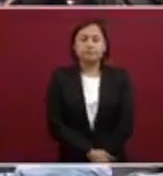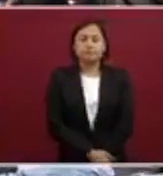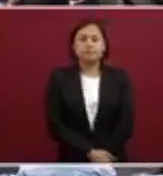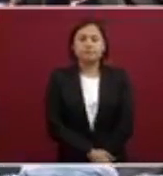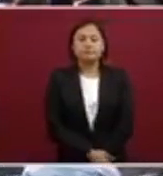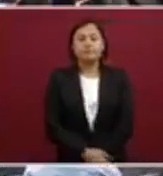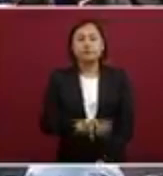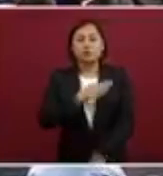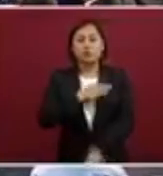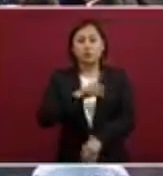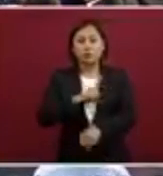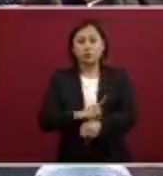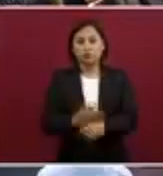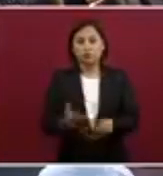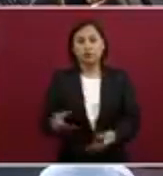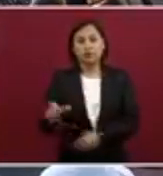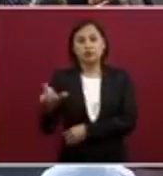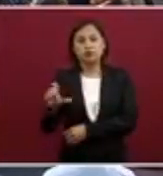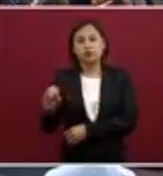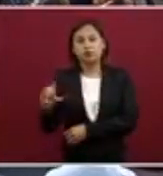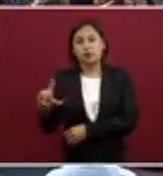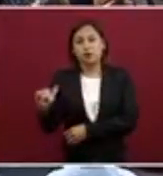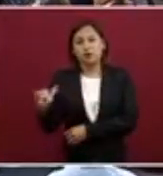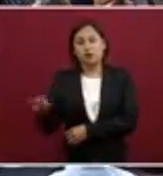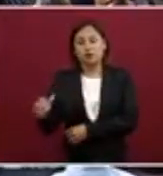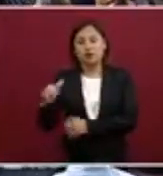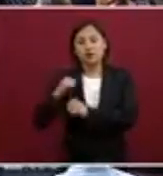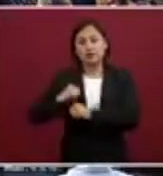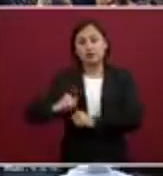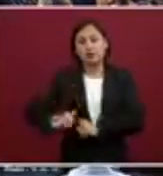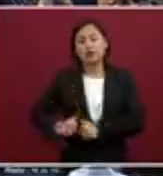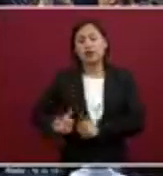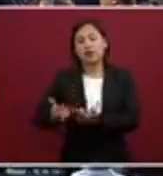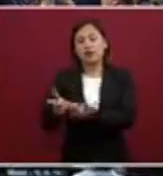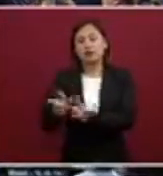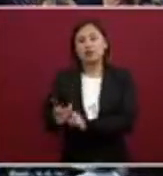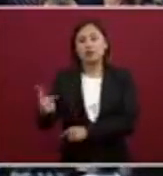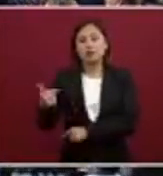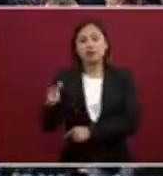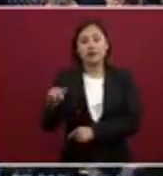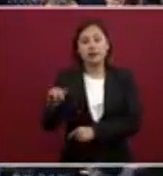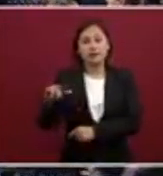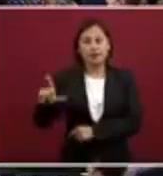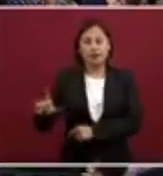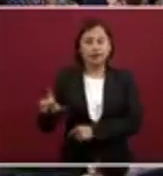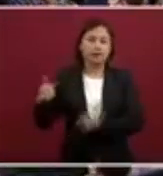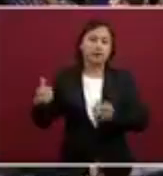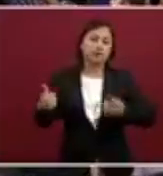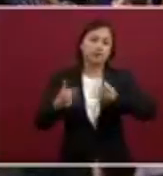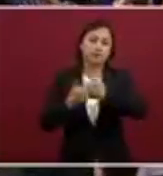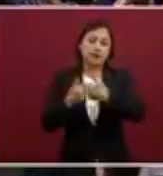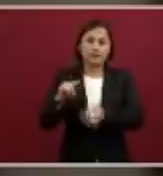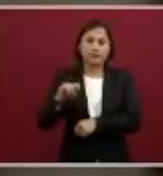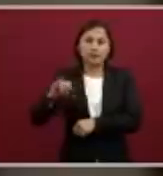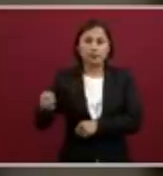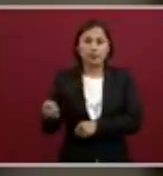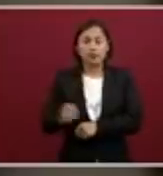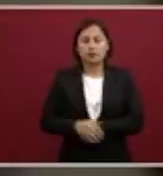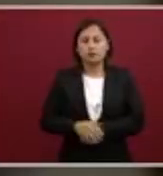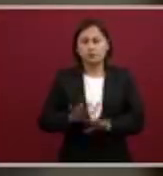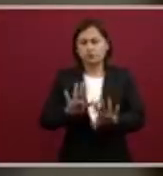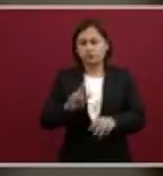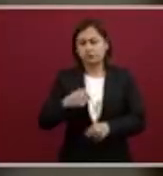Buenos días, presidente. Shaila Rosagel, corresponsal de Grupo Gili, El Imparcial, La Crónica y Frontera de Tijuana. Presidente, una